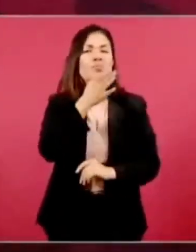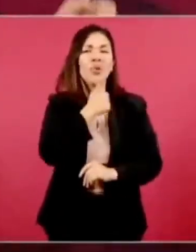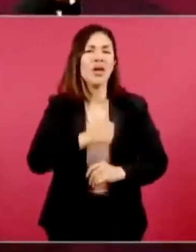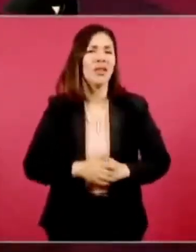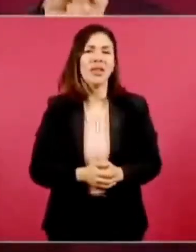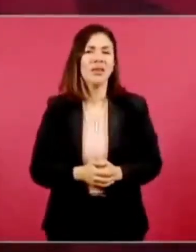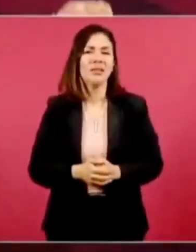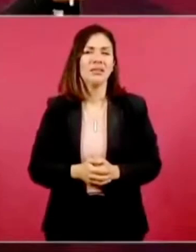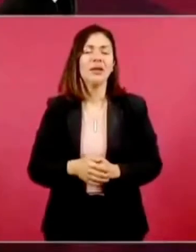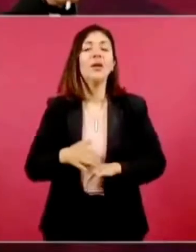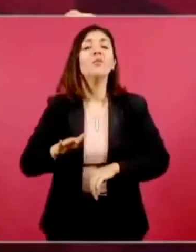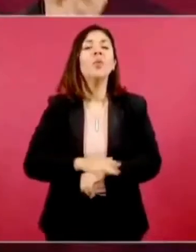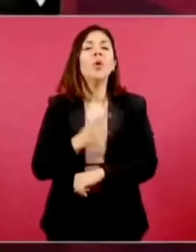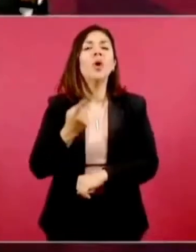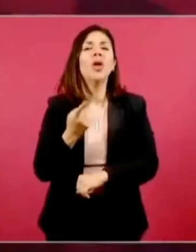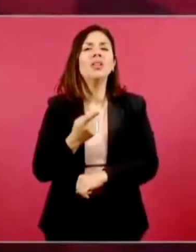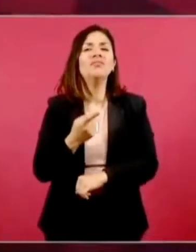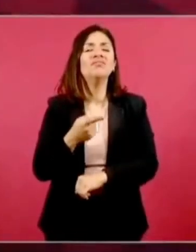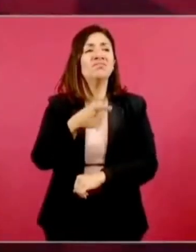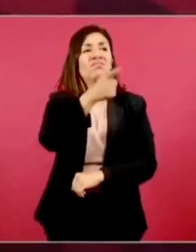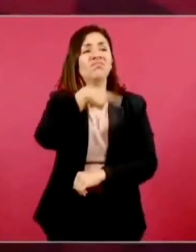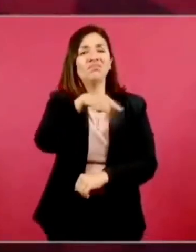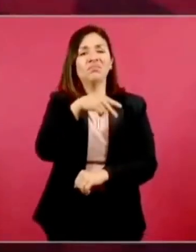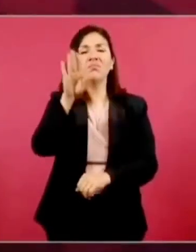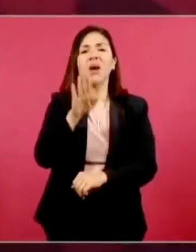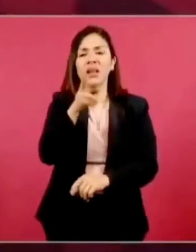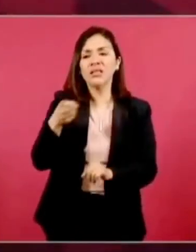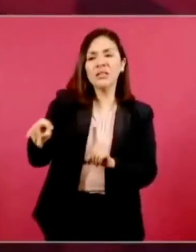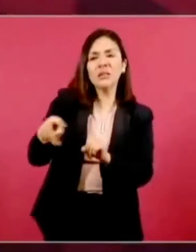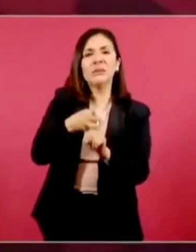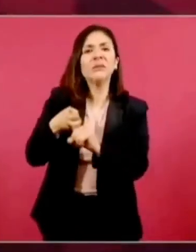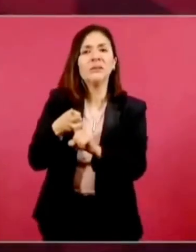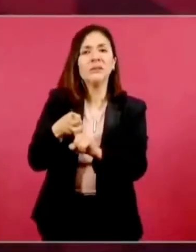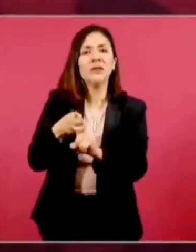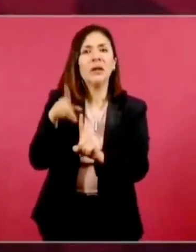porque lo tienen a uno agarrado.